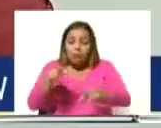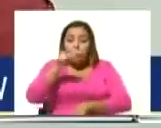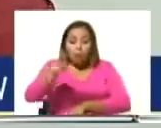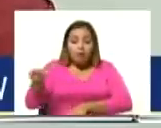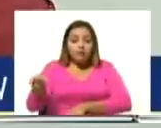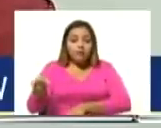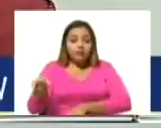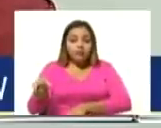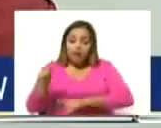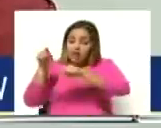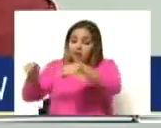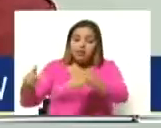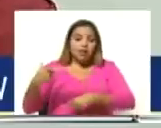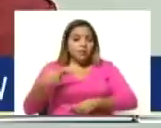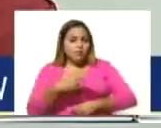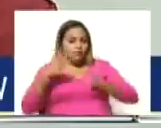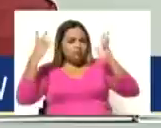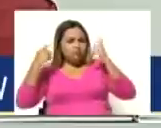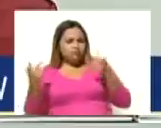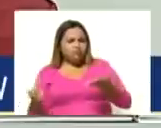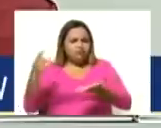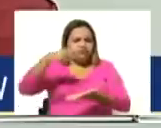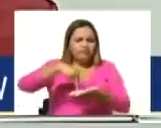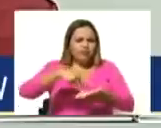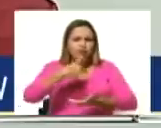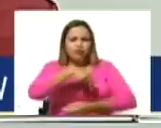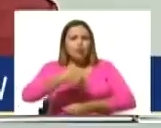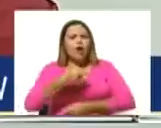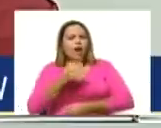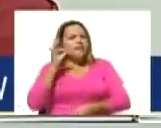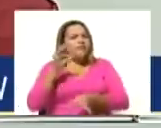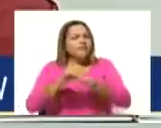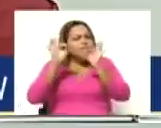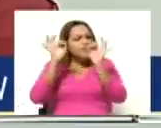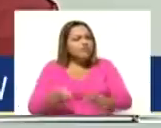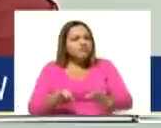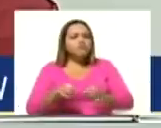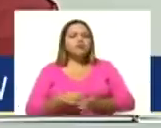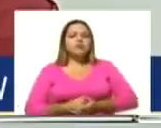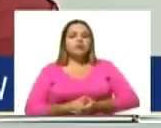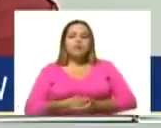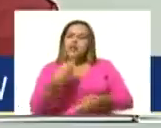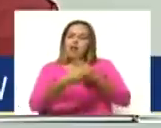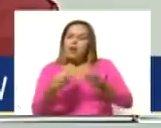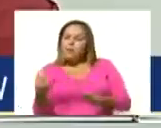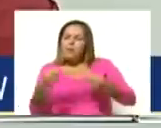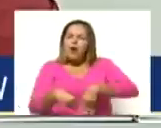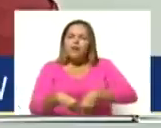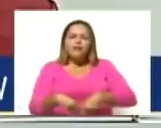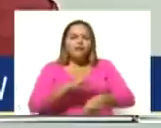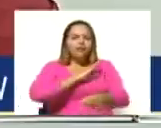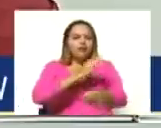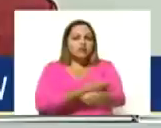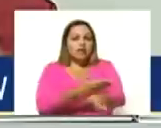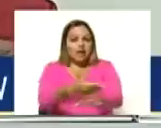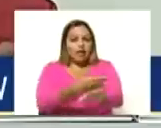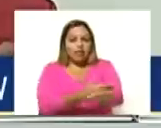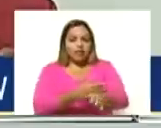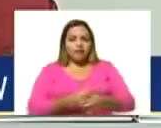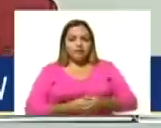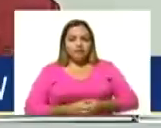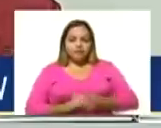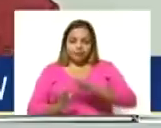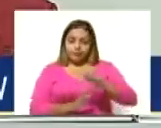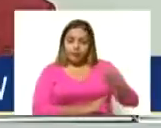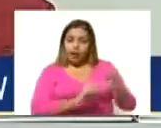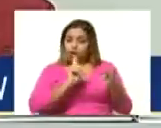levanta. Y tenemos la fe y la seguridad que lo hará con mucho más fuerza que antes. Con